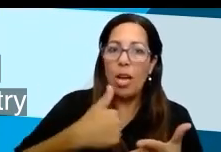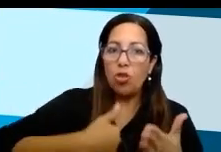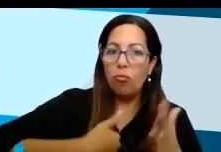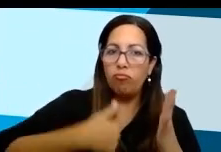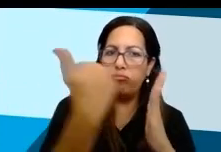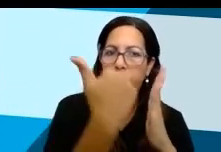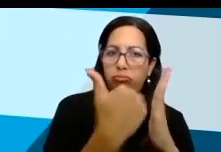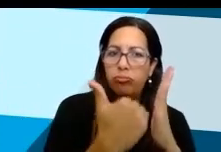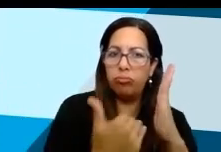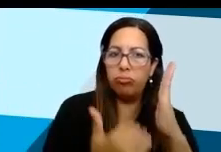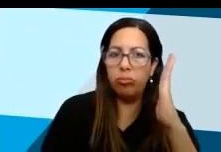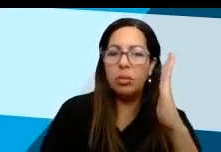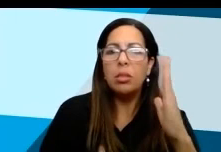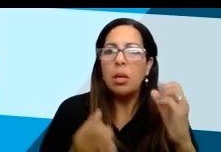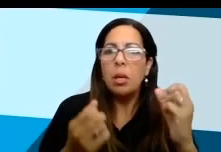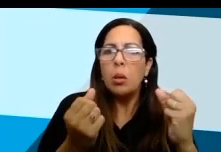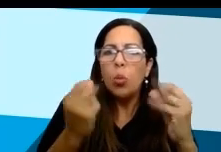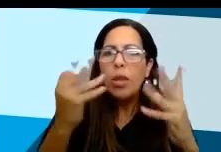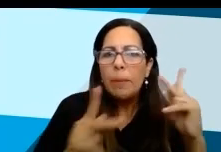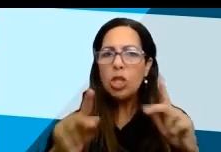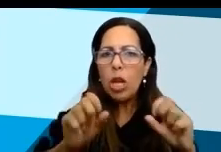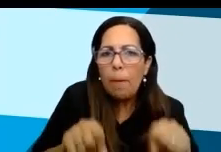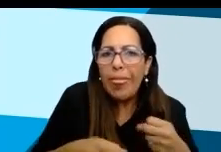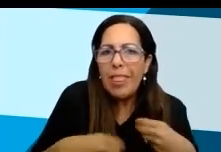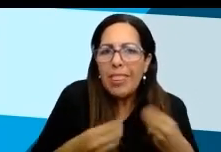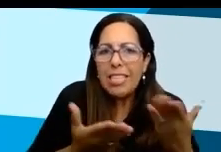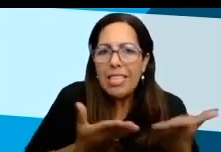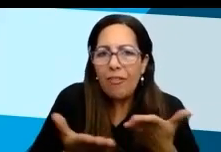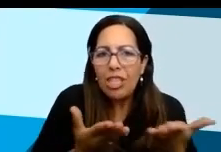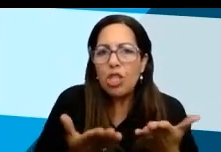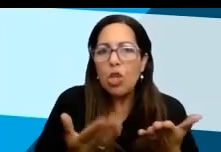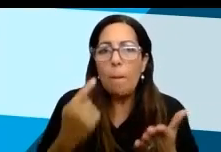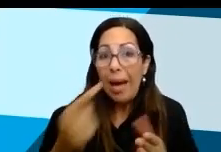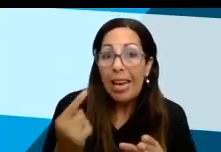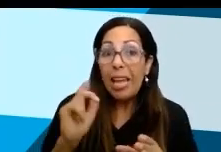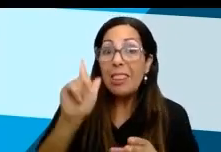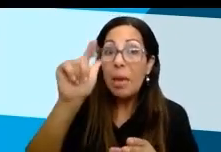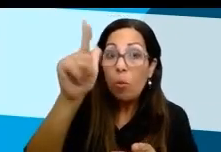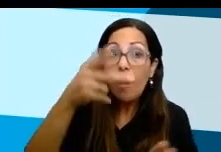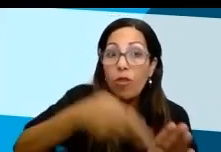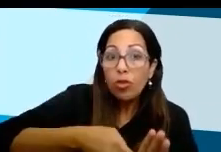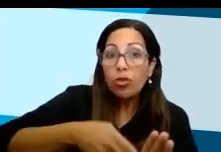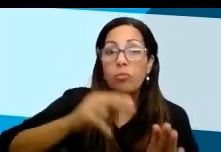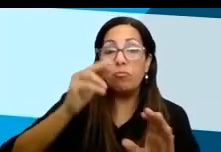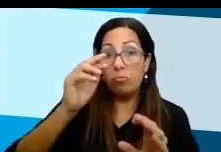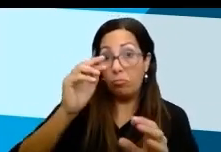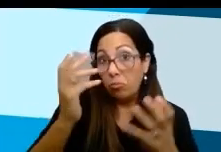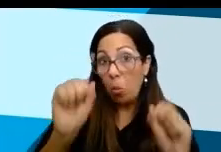registro de suplidores y potenciales participantes en procedimientos futuros.